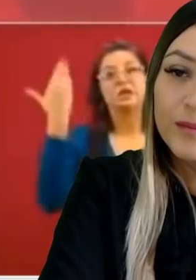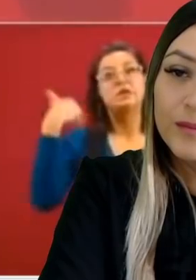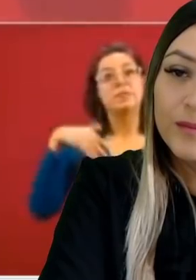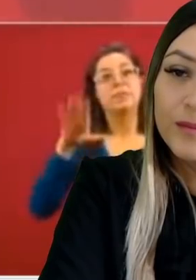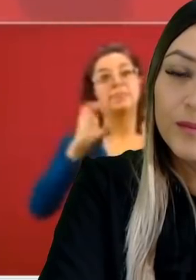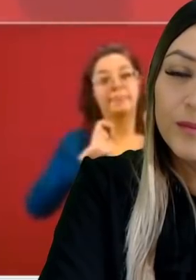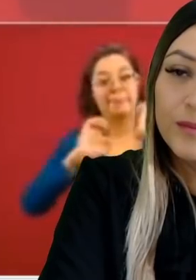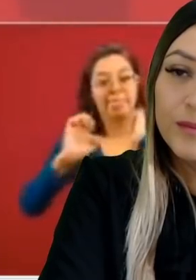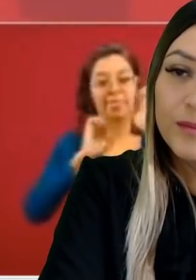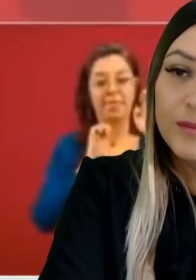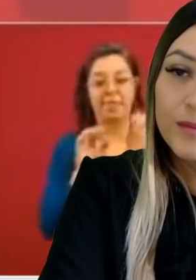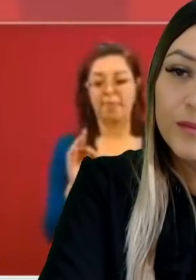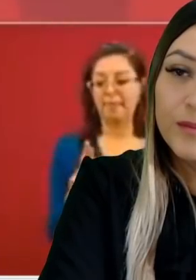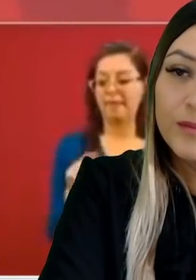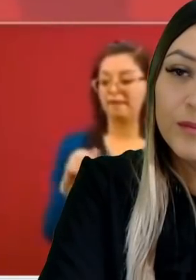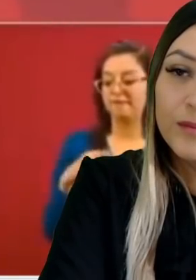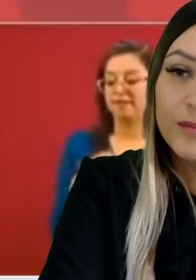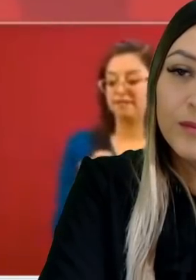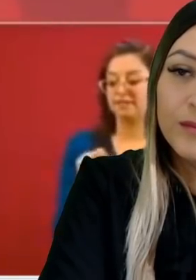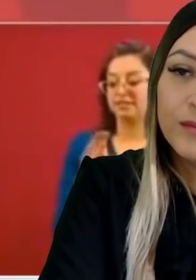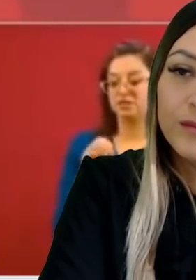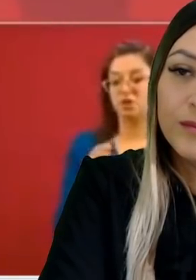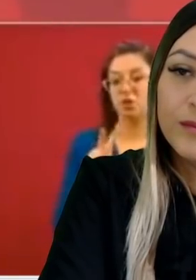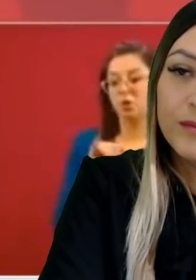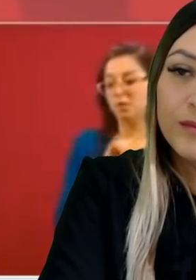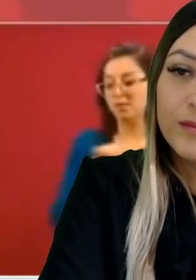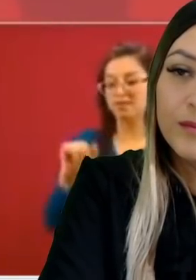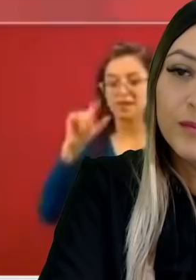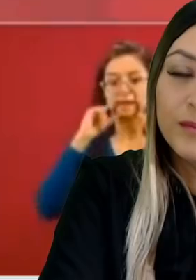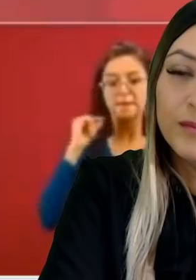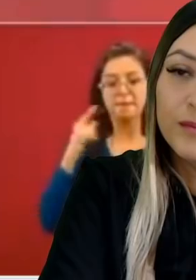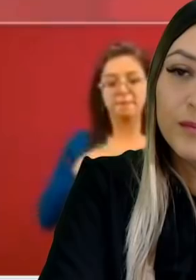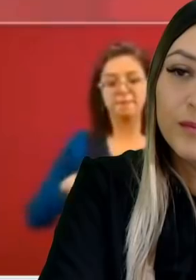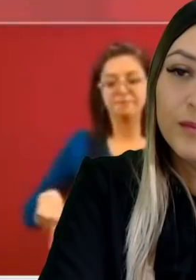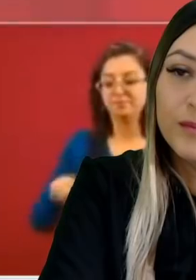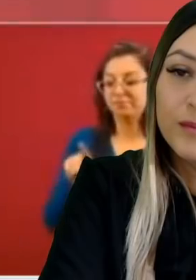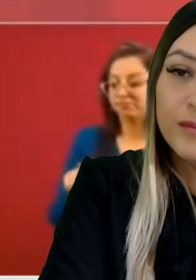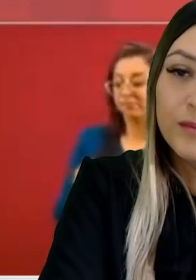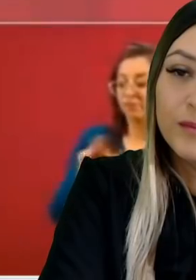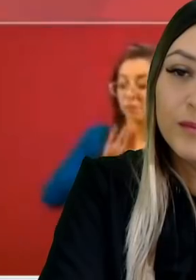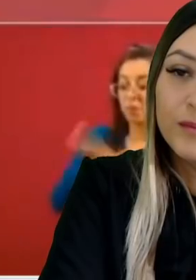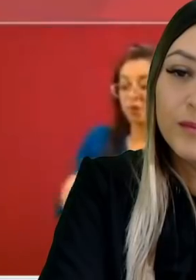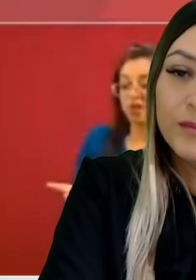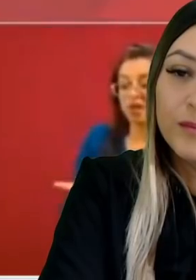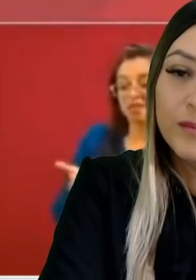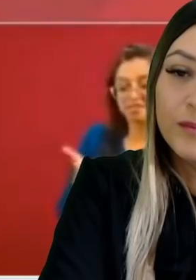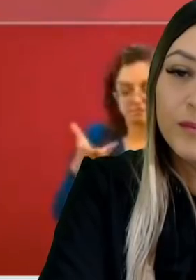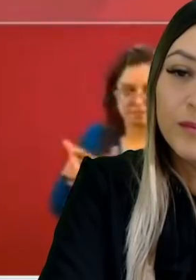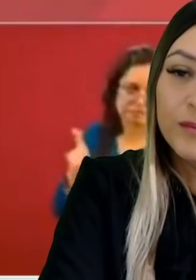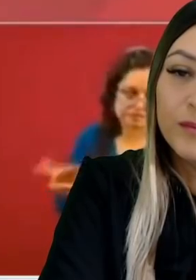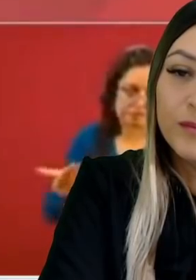a Francisco Villa antes de que lo asesinaran, que es